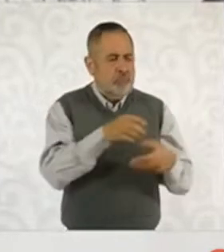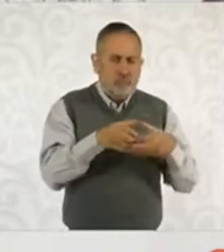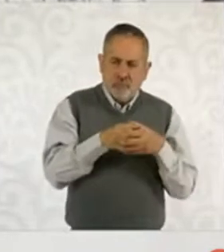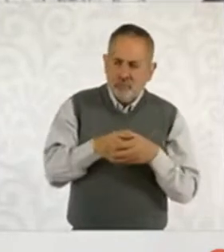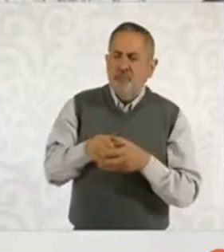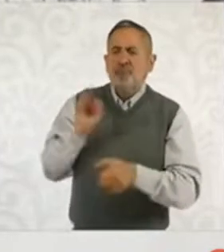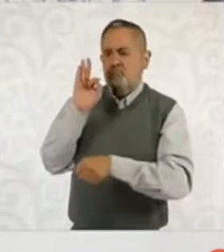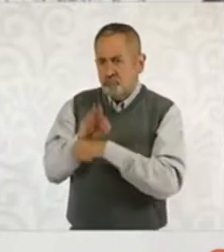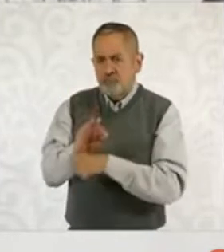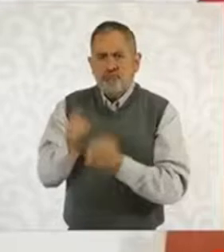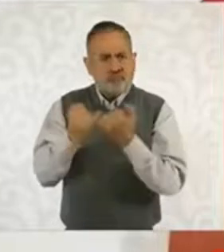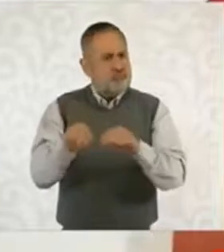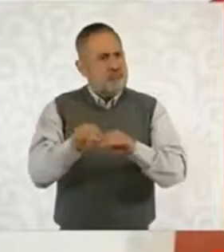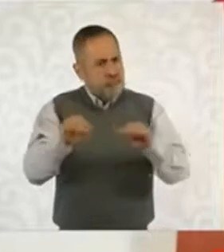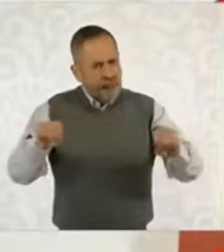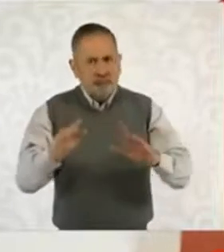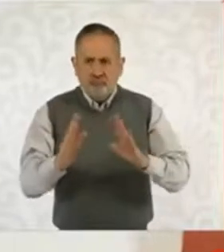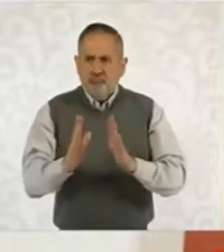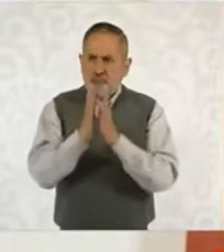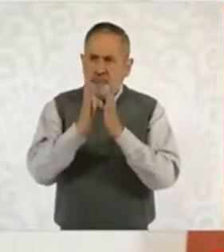buscando